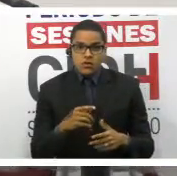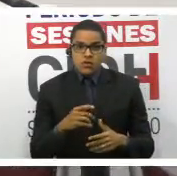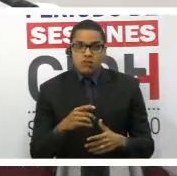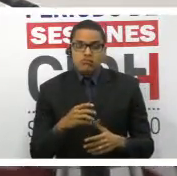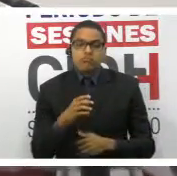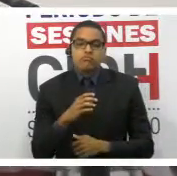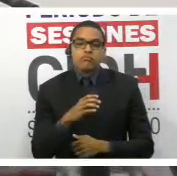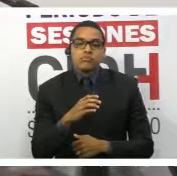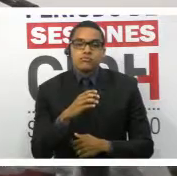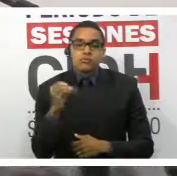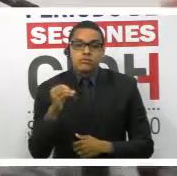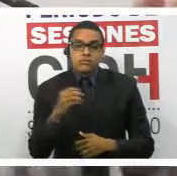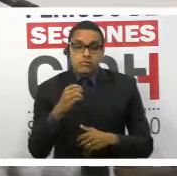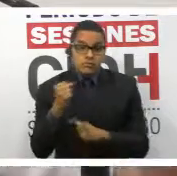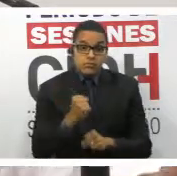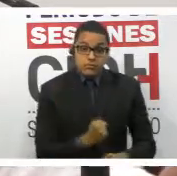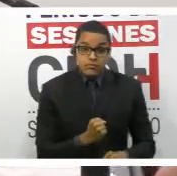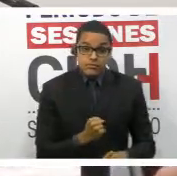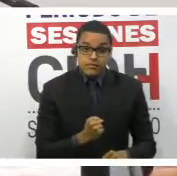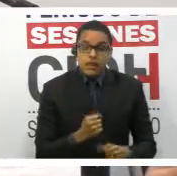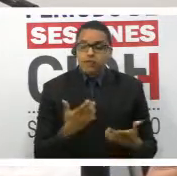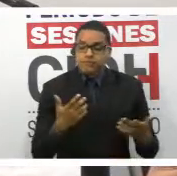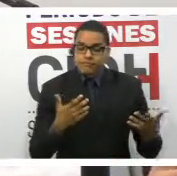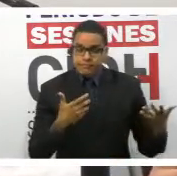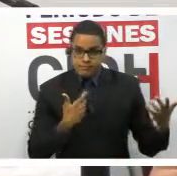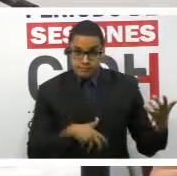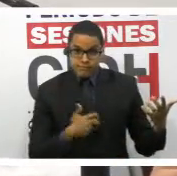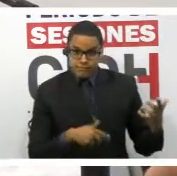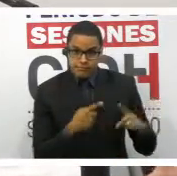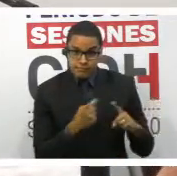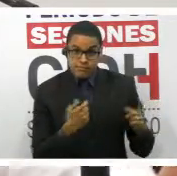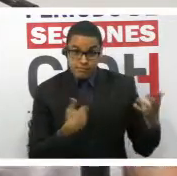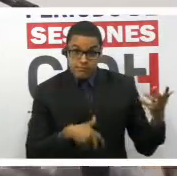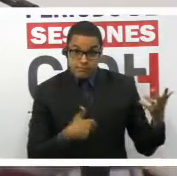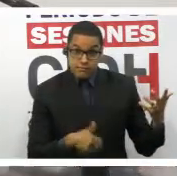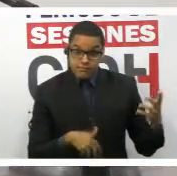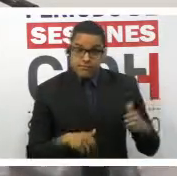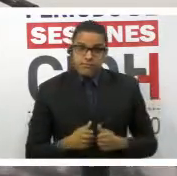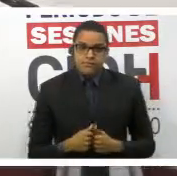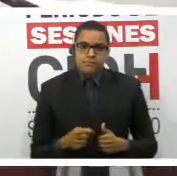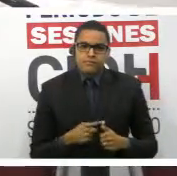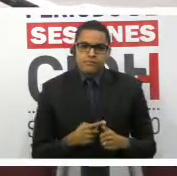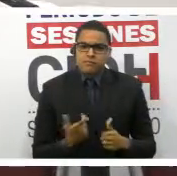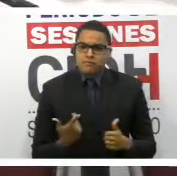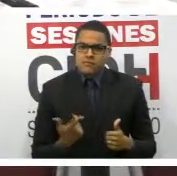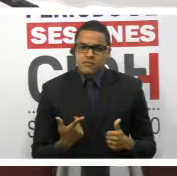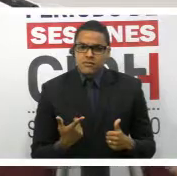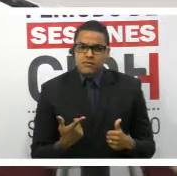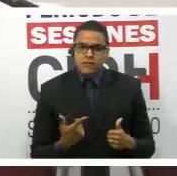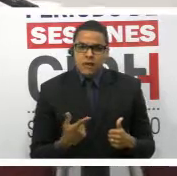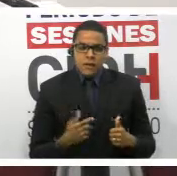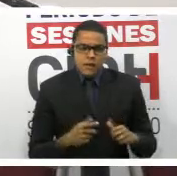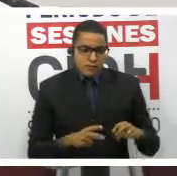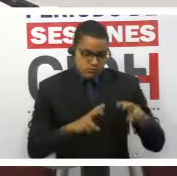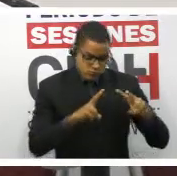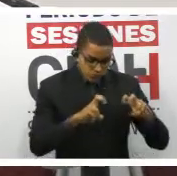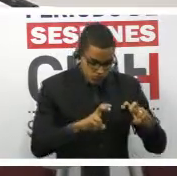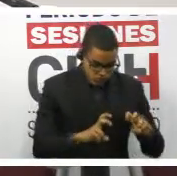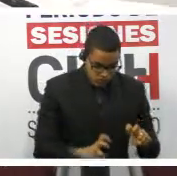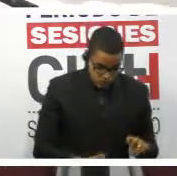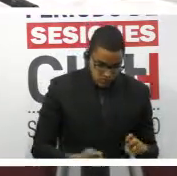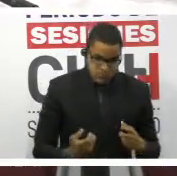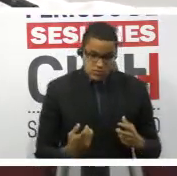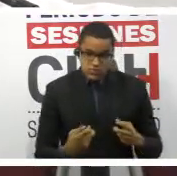mujeres actualmente para justamente a trabajar registro de casos o sea trabajar de registro de casos sobre el tema digamos las brechas de